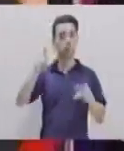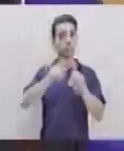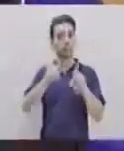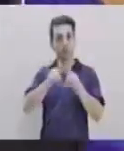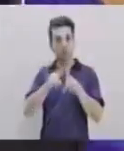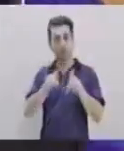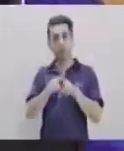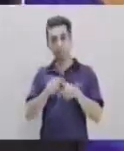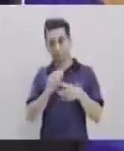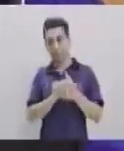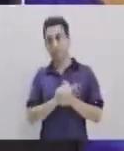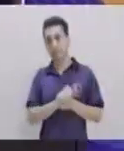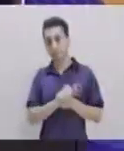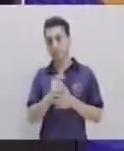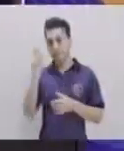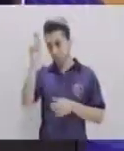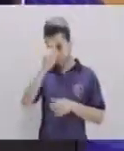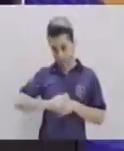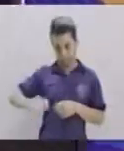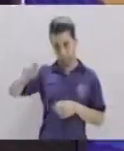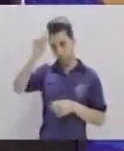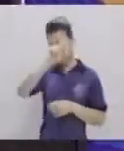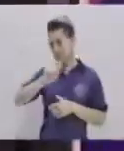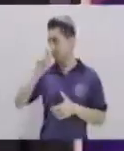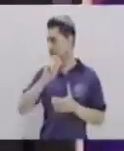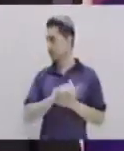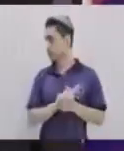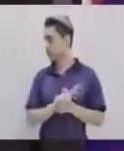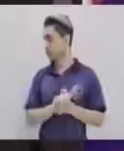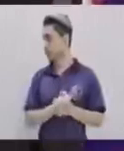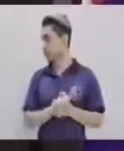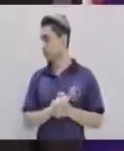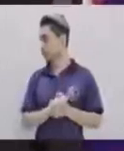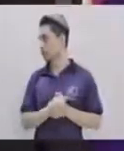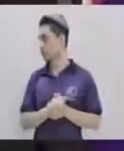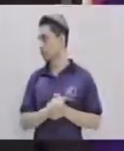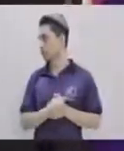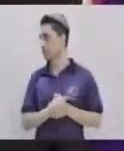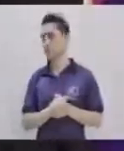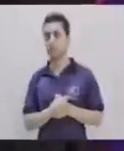Son sonidos similares. Los marcamos con un